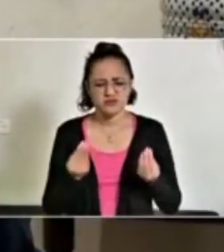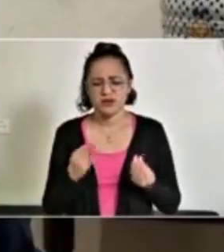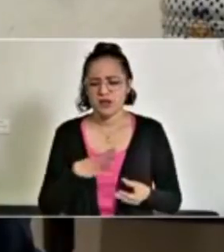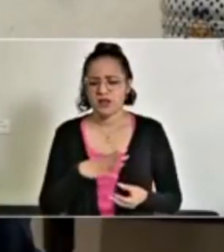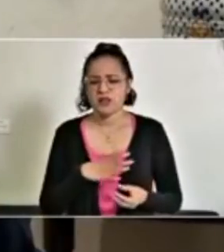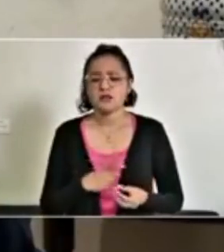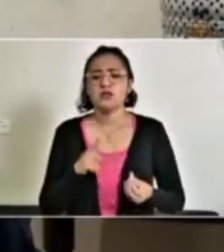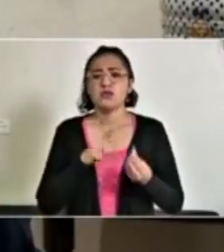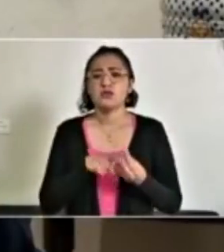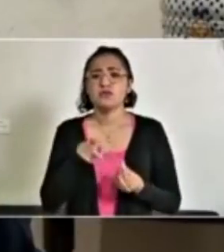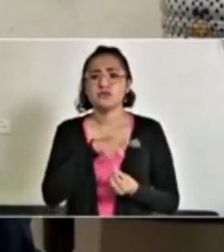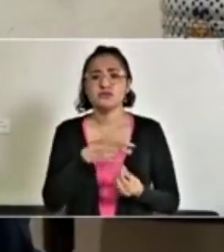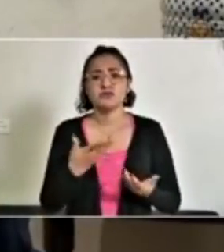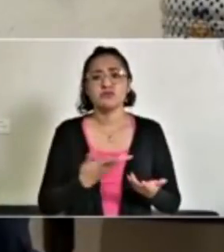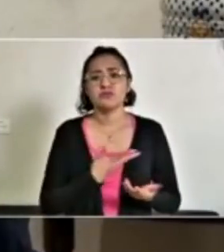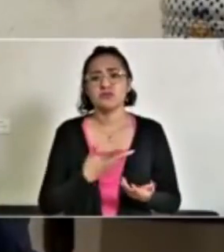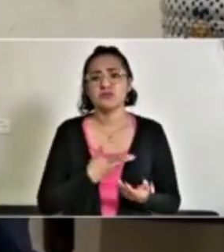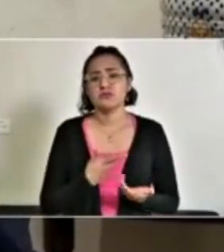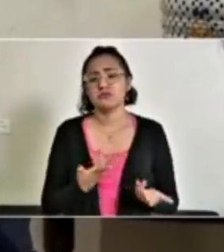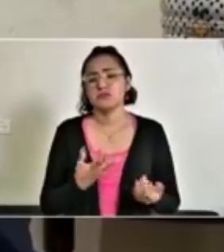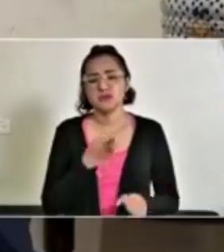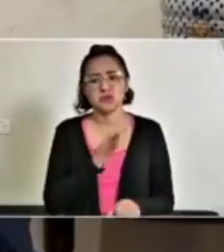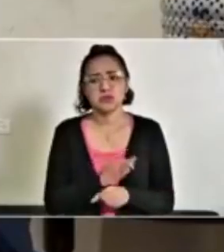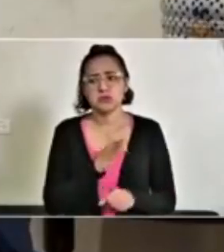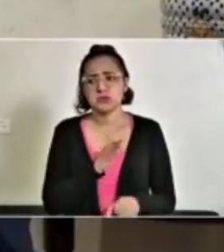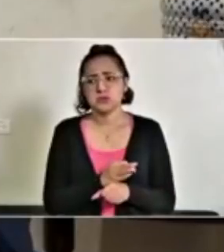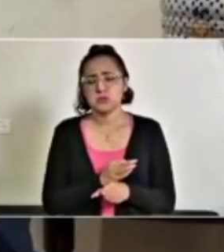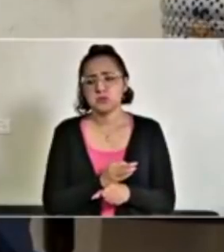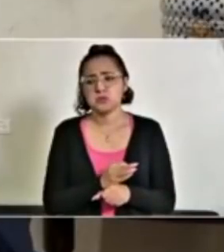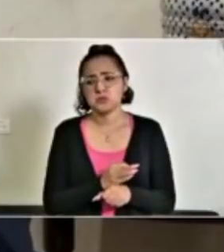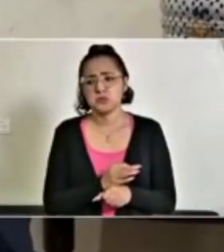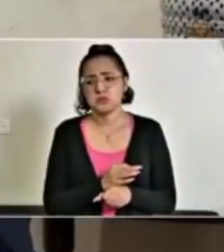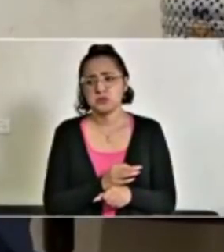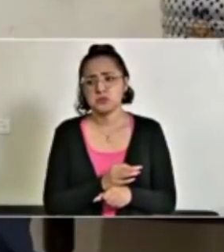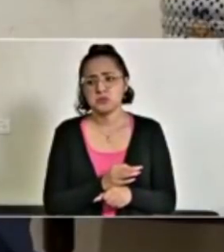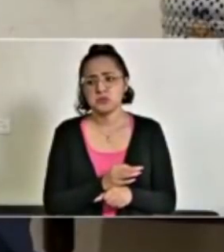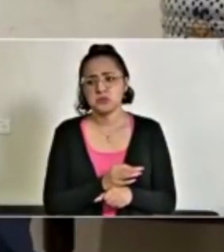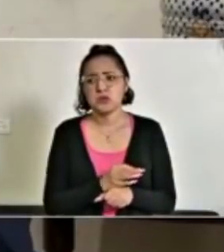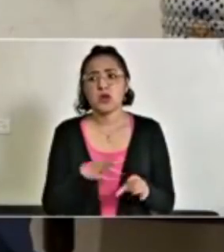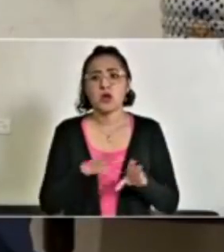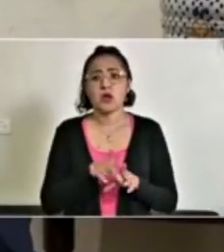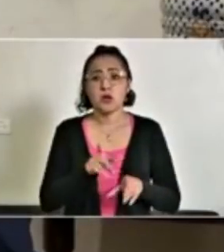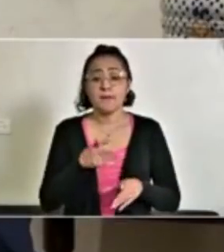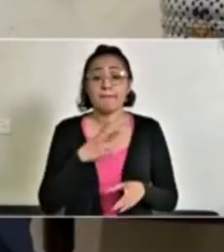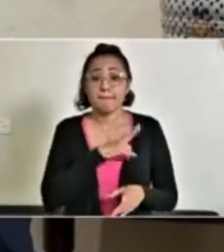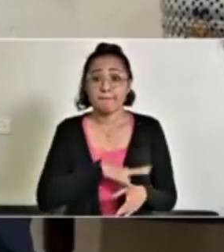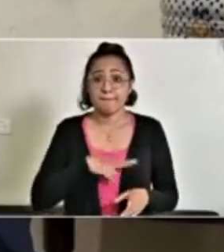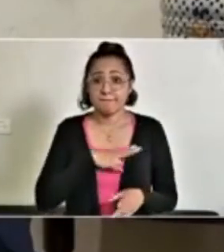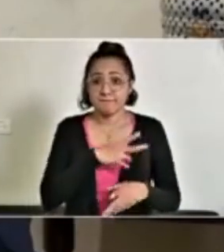no tienen una condición muy favorable en materia epidemiológica